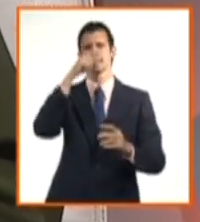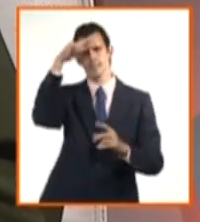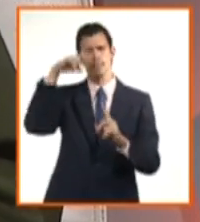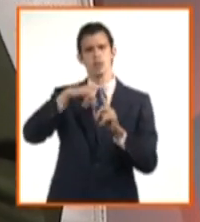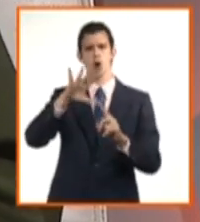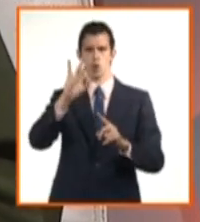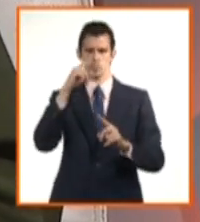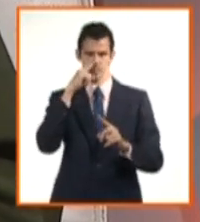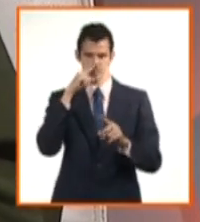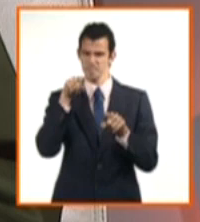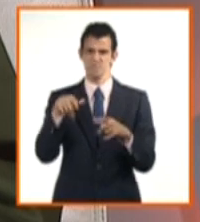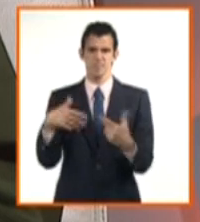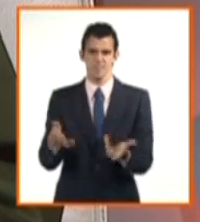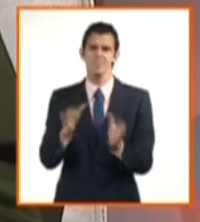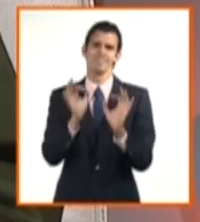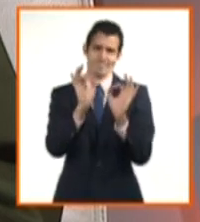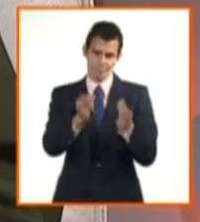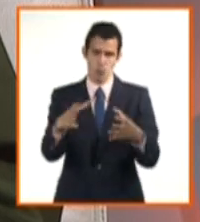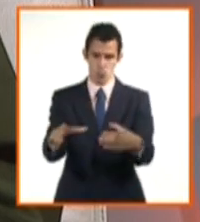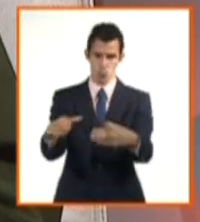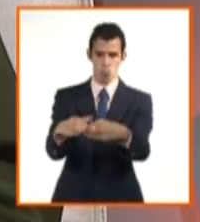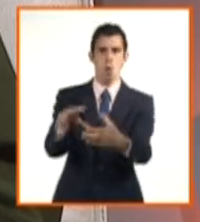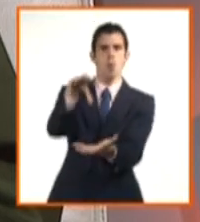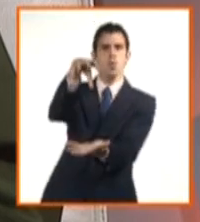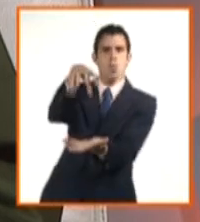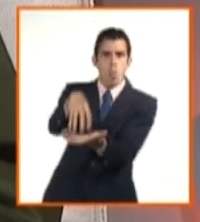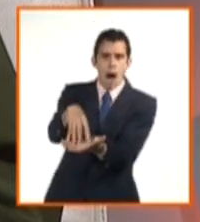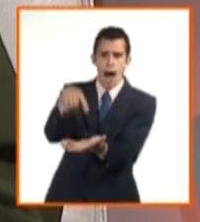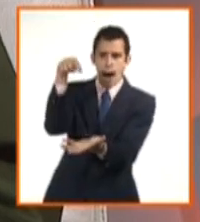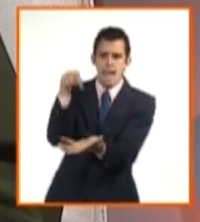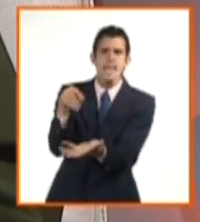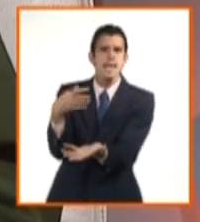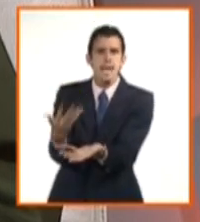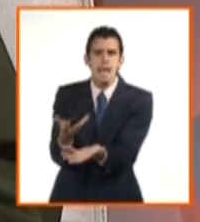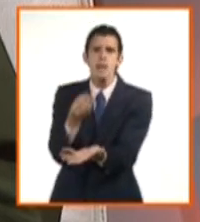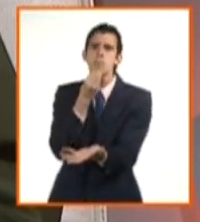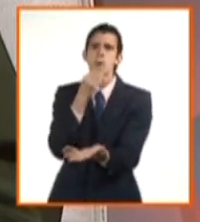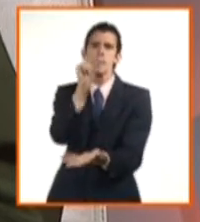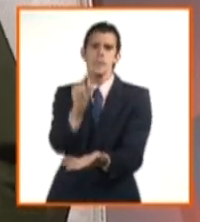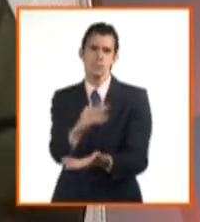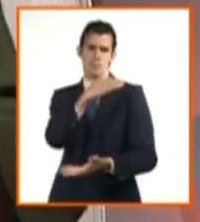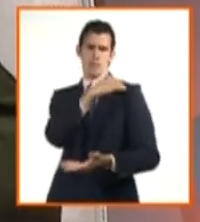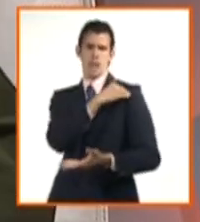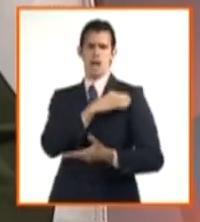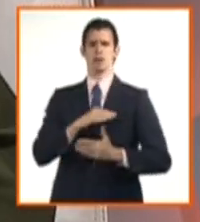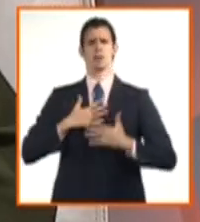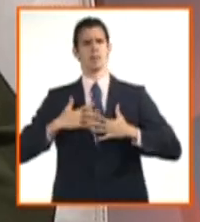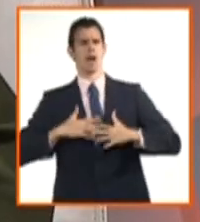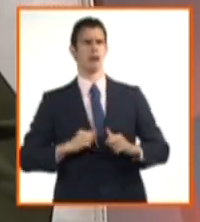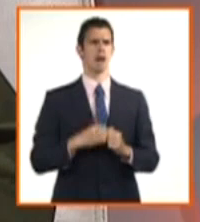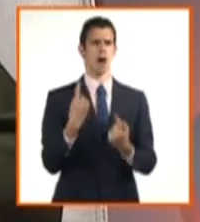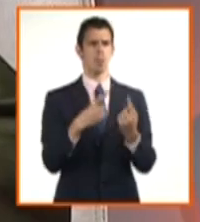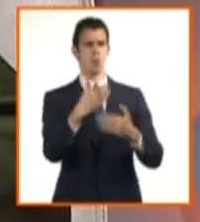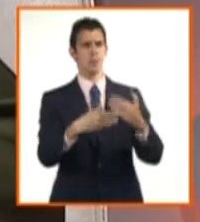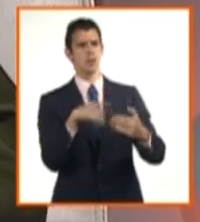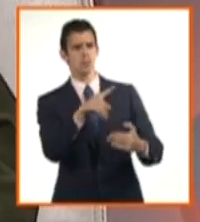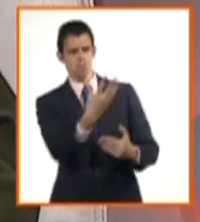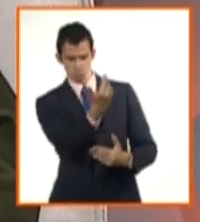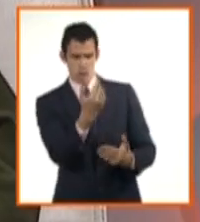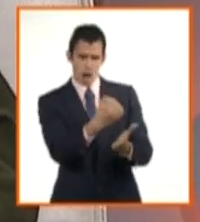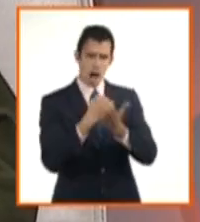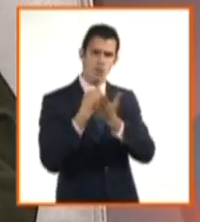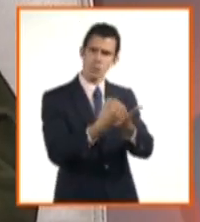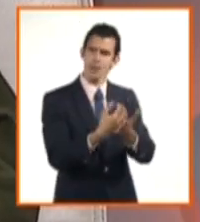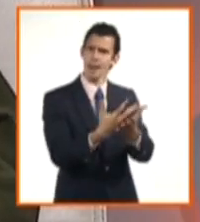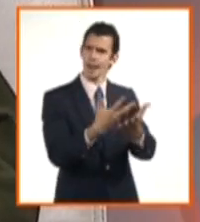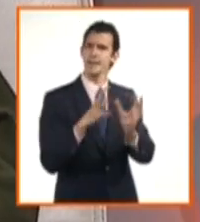puntos a esta temprana permiten y cómo están ubicados en comunidades que están aisladas con más de 300 habitantes que pueden quedar aislados aunque se prevén las